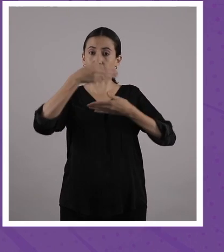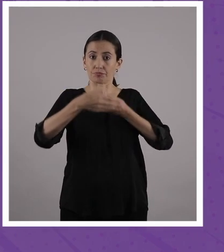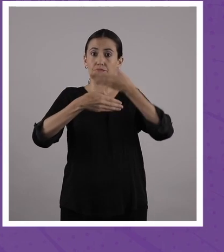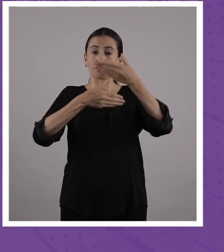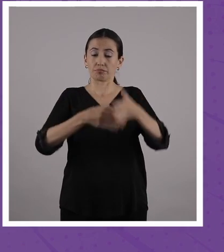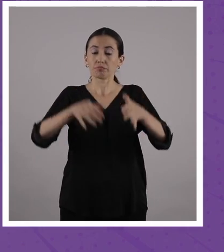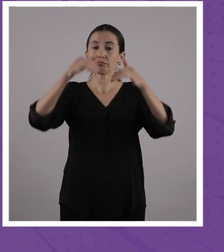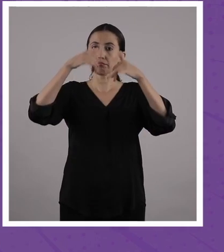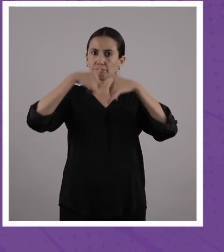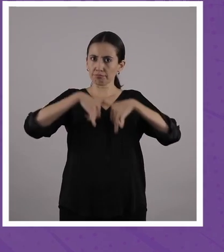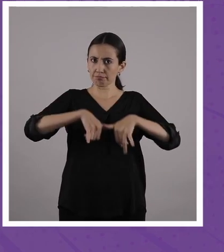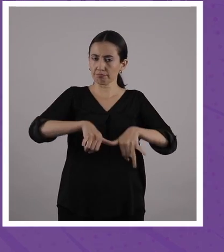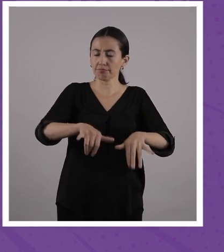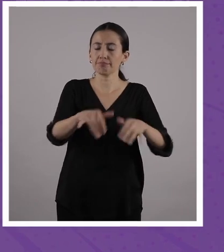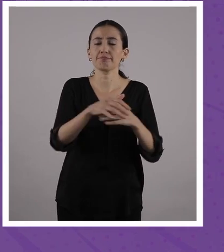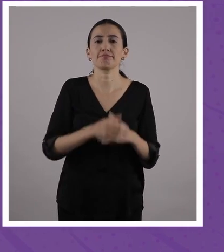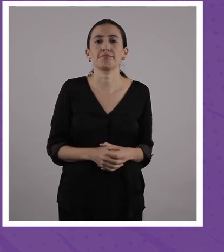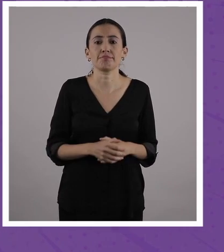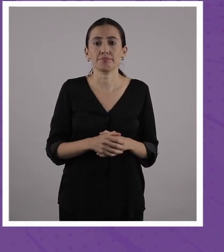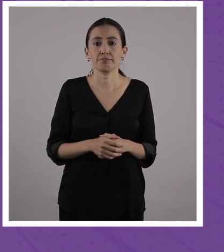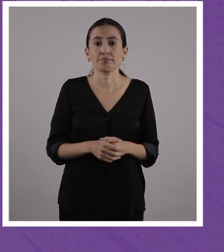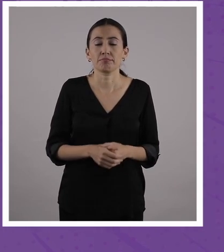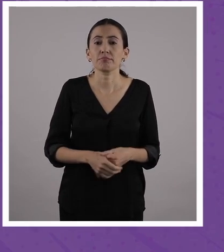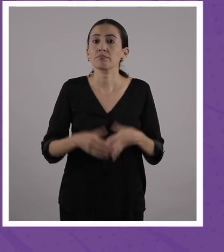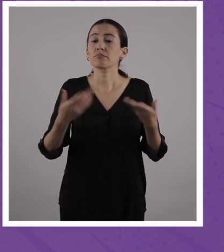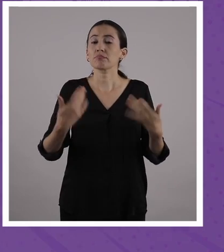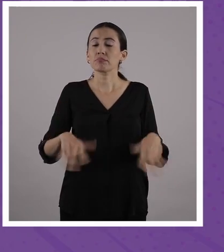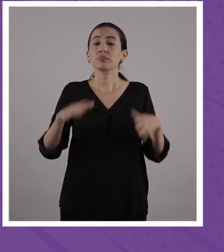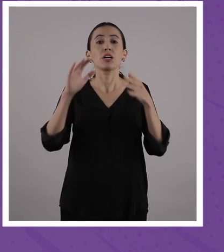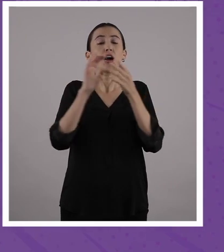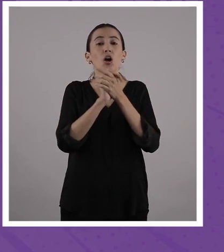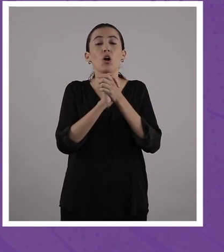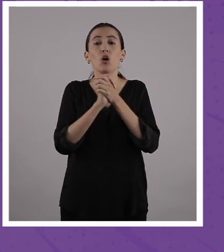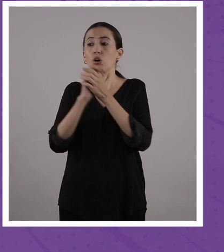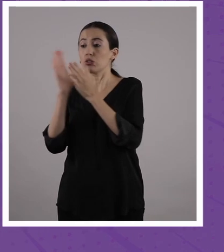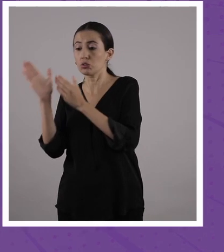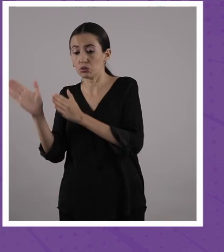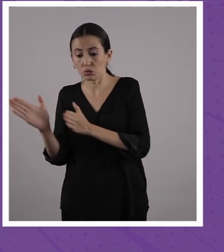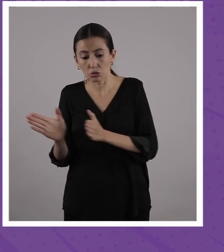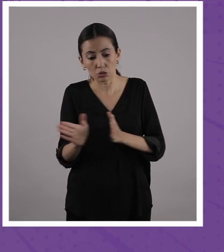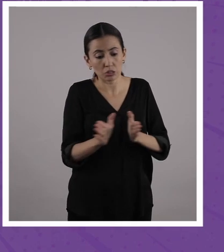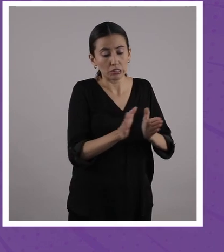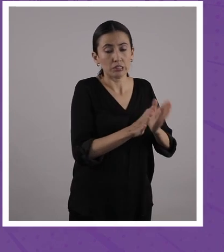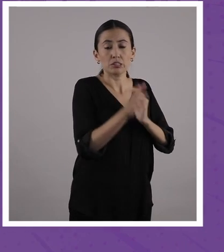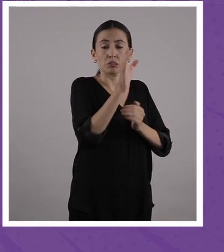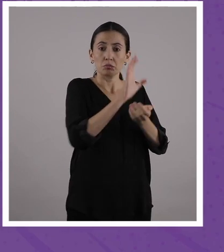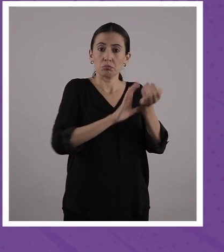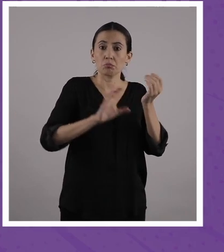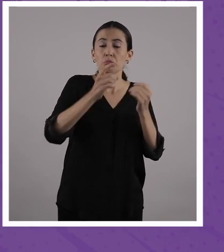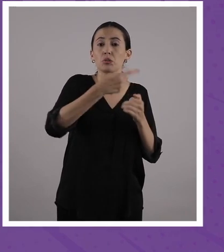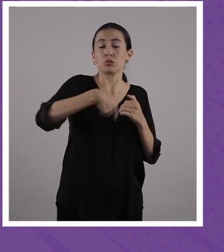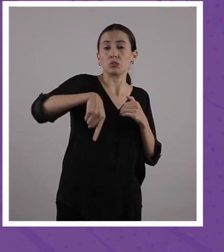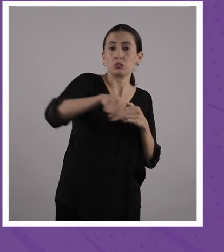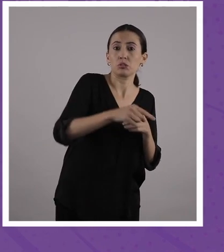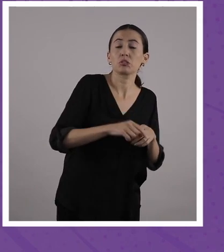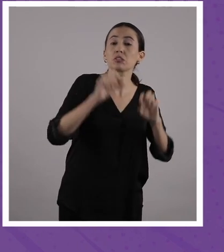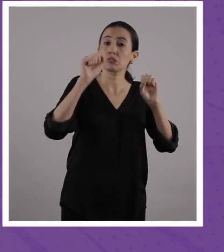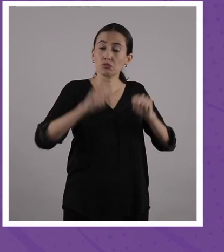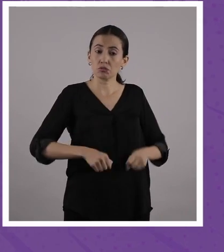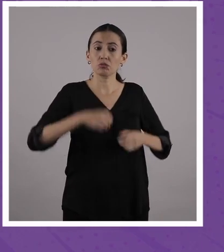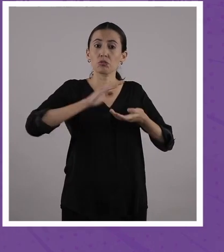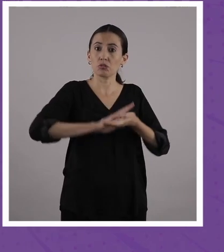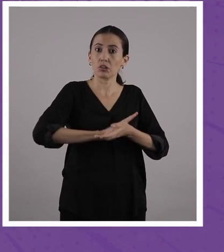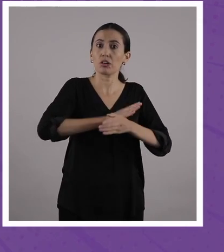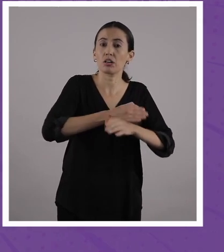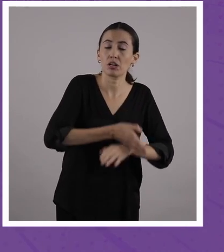fin las aguas del diluvio se habían retirado. Los esposos salieron de la cueva y bajaron del alto cerro Huacaiñán